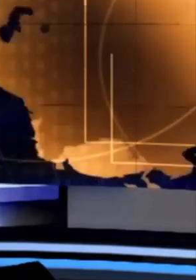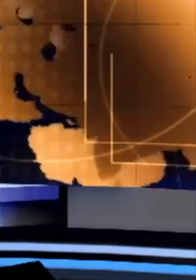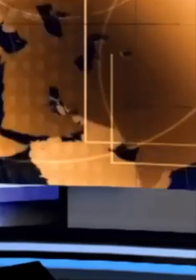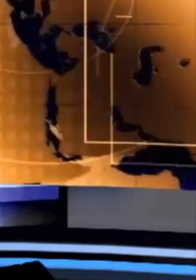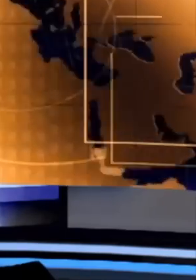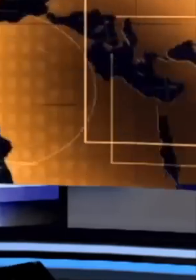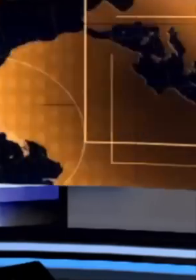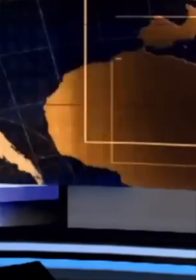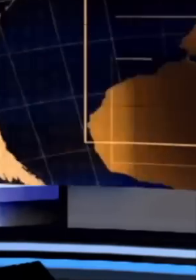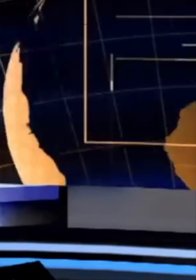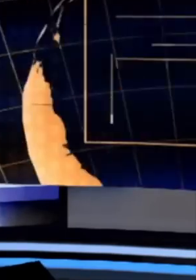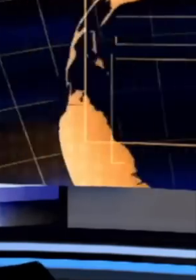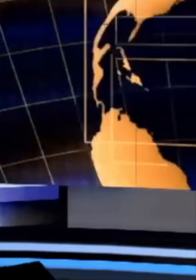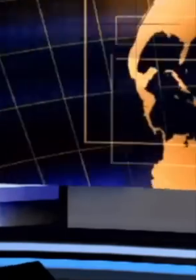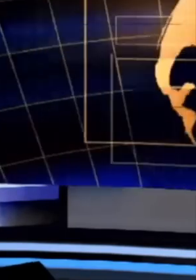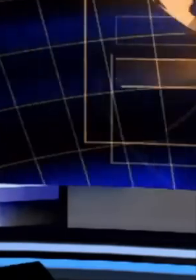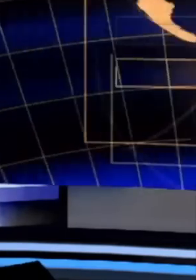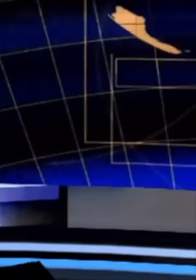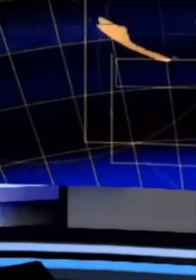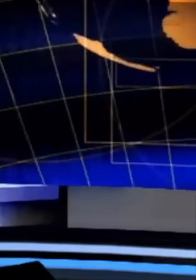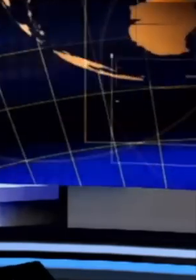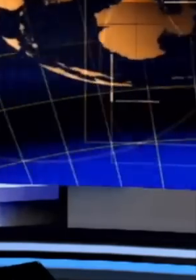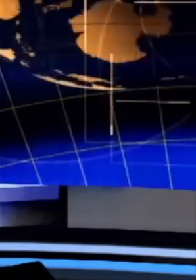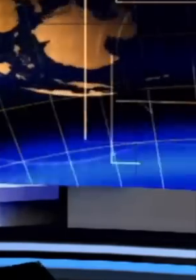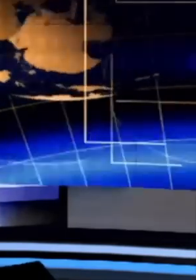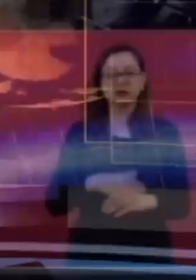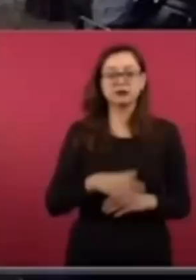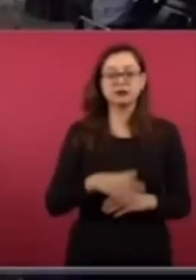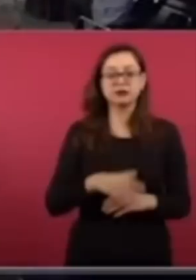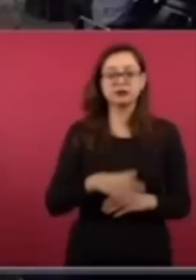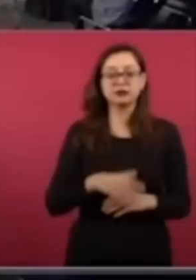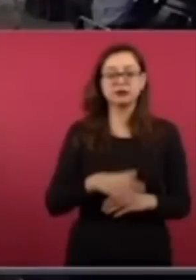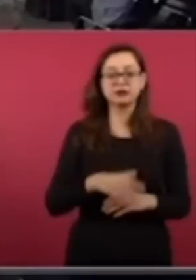sobre su vida. Pero esto, familia, es lo que el presidente responde.